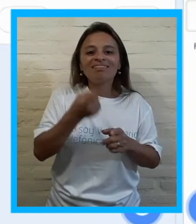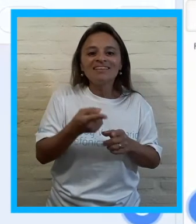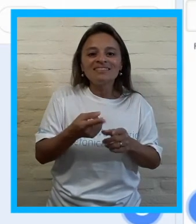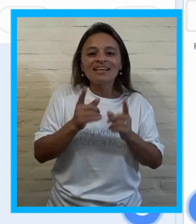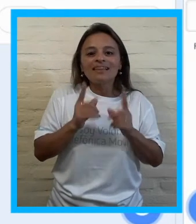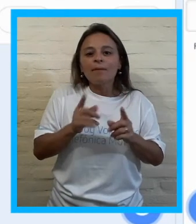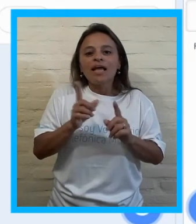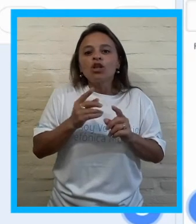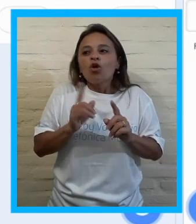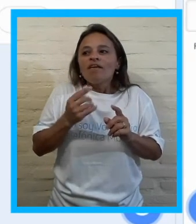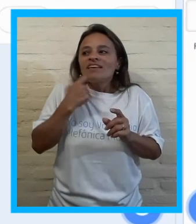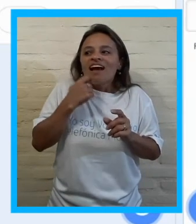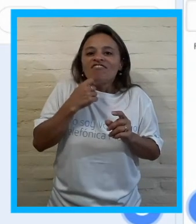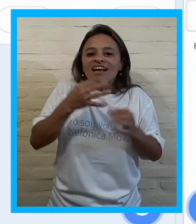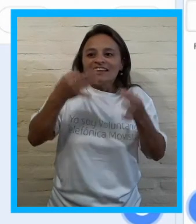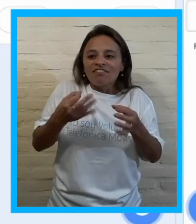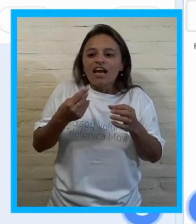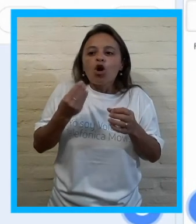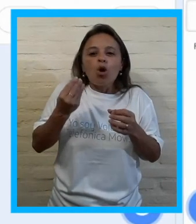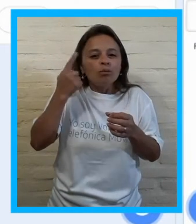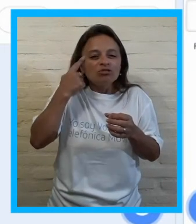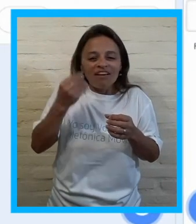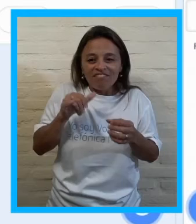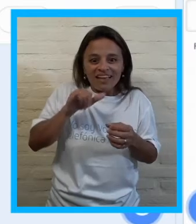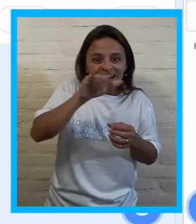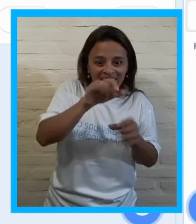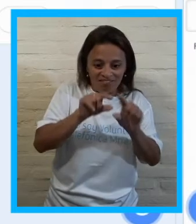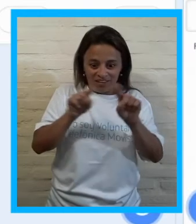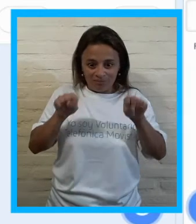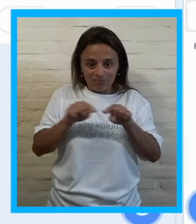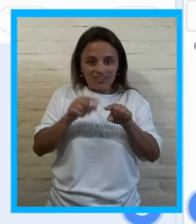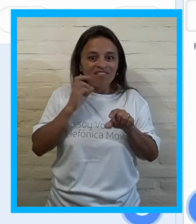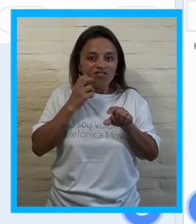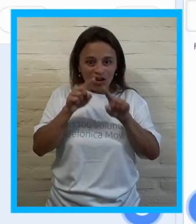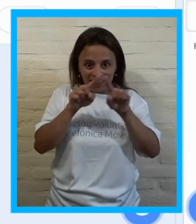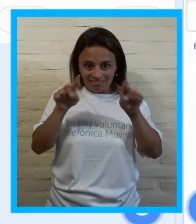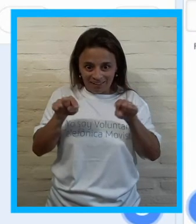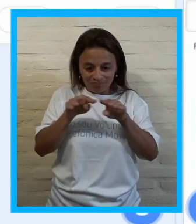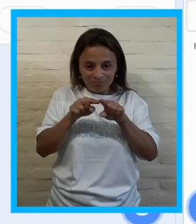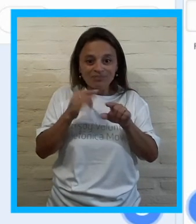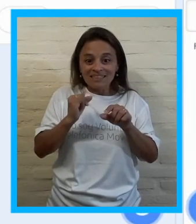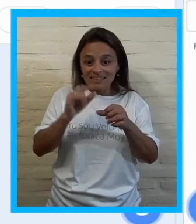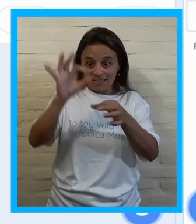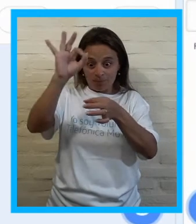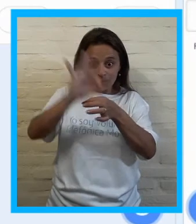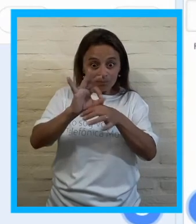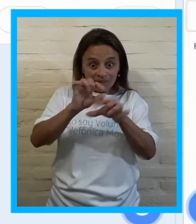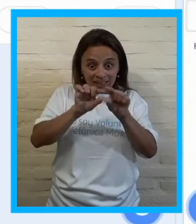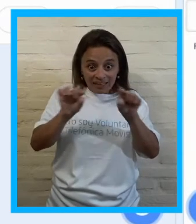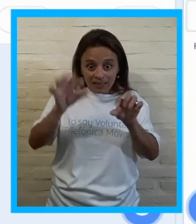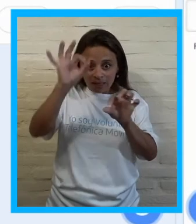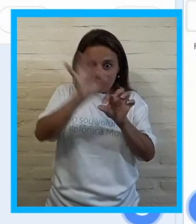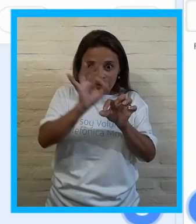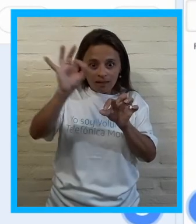vemos que funciona, aunque todavía no reconoce la nave. Ahora pasamos a programar dentro de un por siempre, que si la pelota toca la nave,